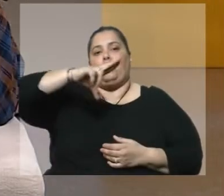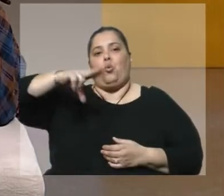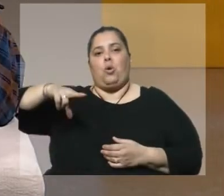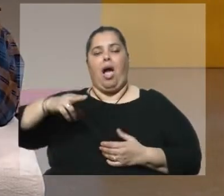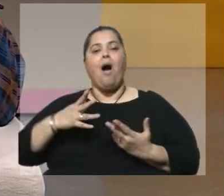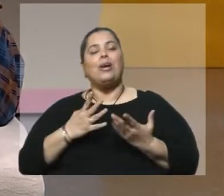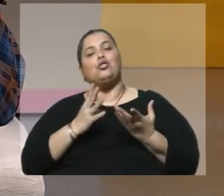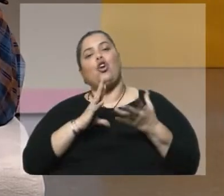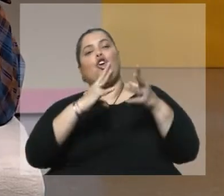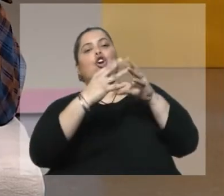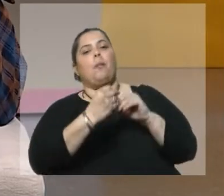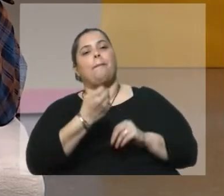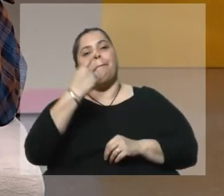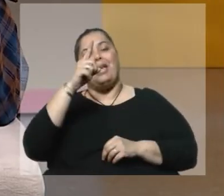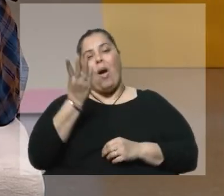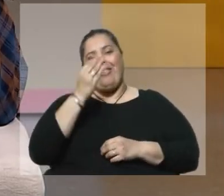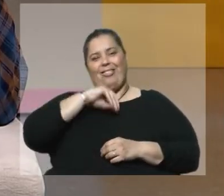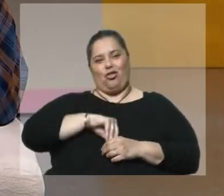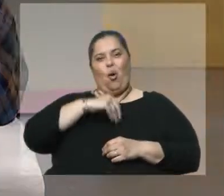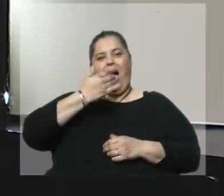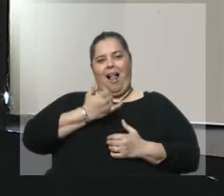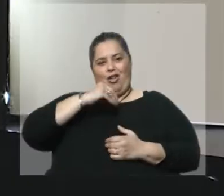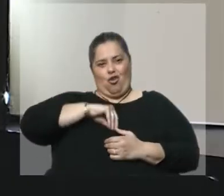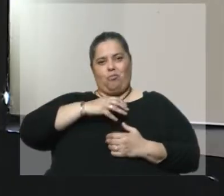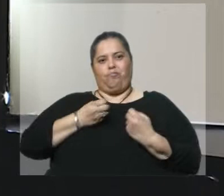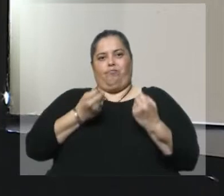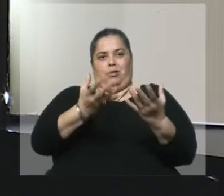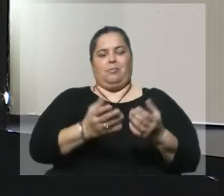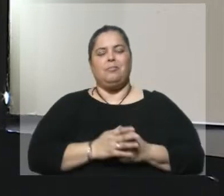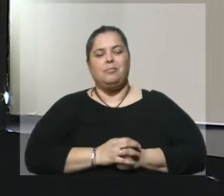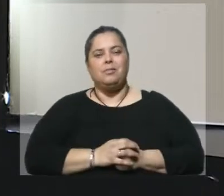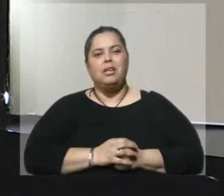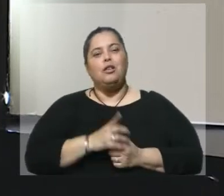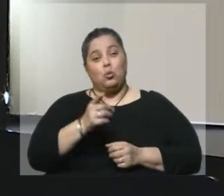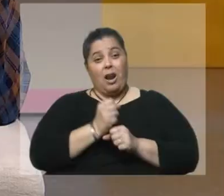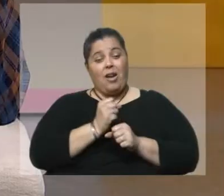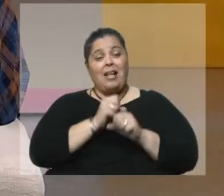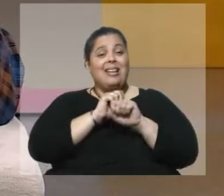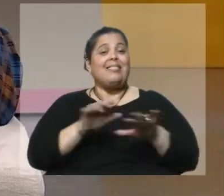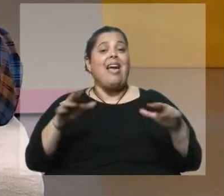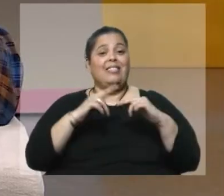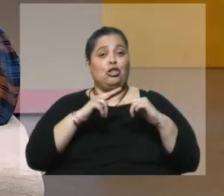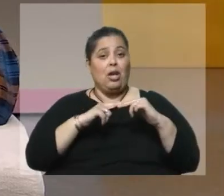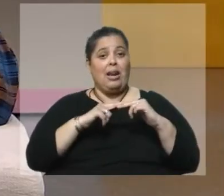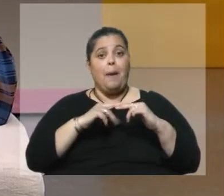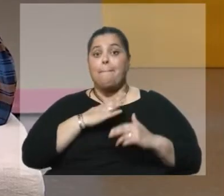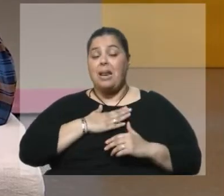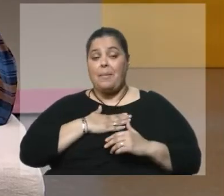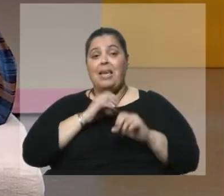estés interpretando al otro. Pero hay un pedazo tuyo. Claro. Trabajas mucho con las redes sociales. Sí, las redes sociales para mí